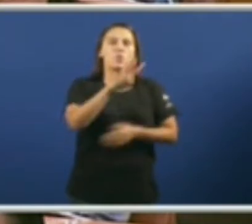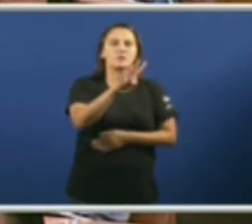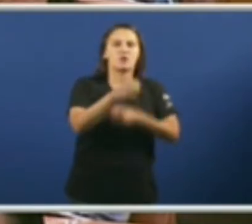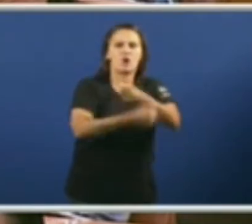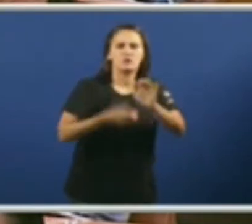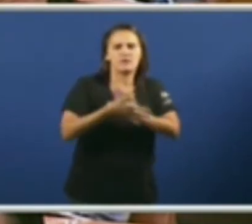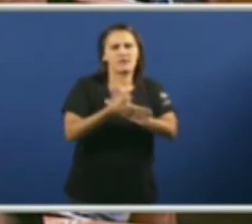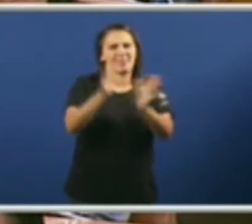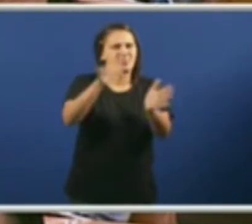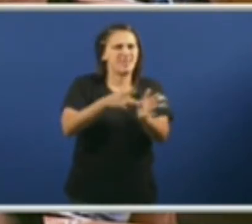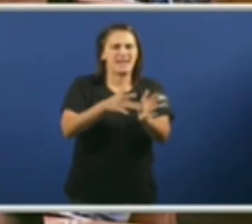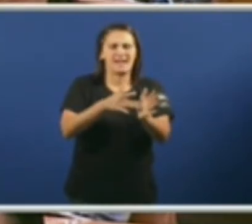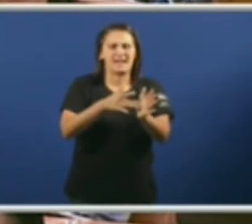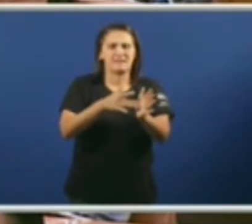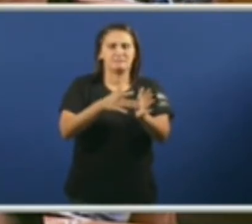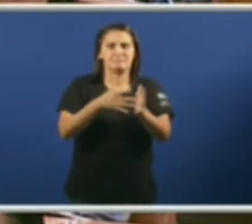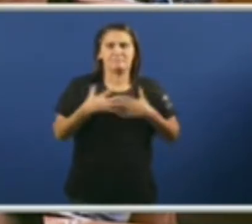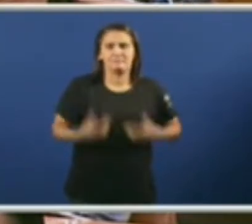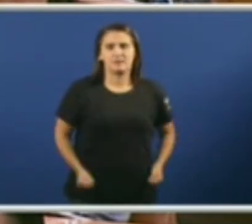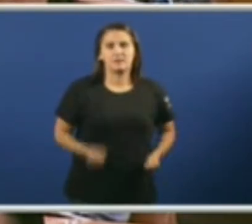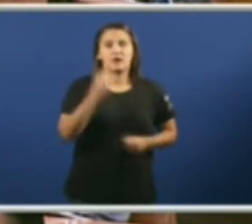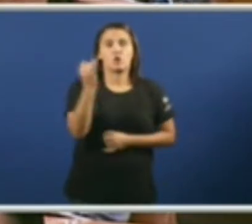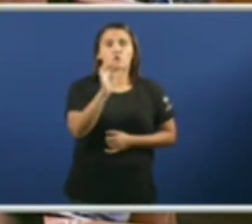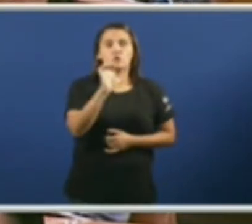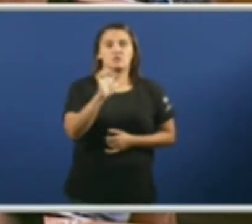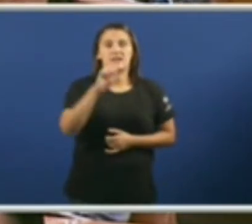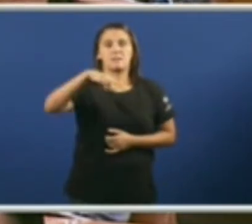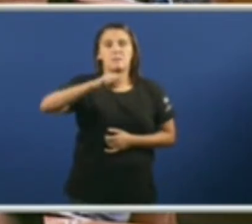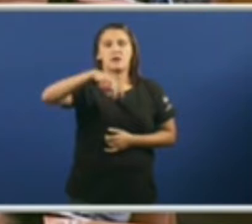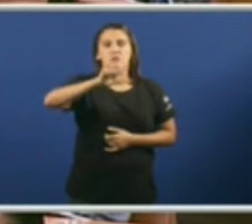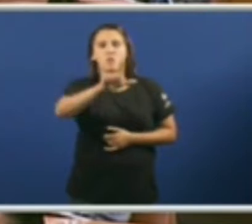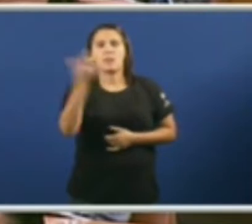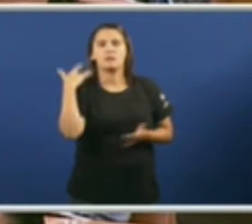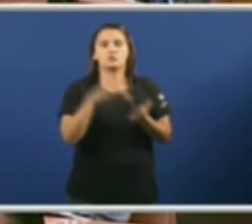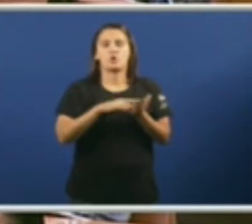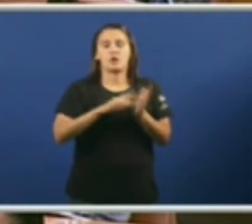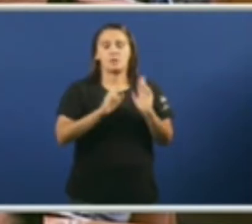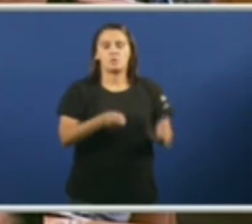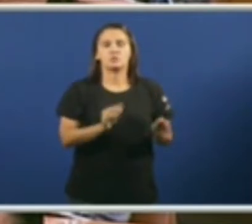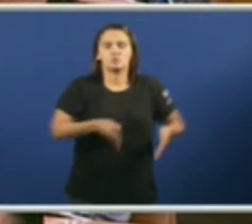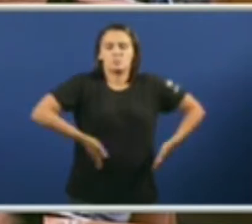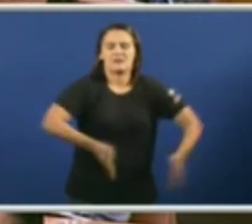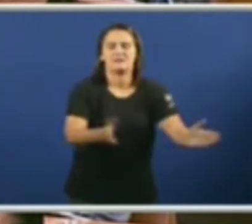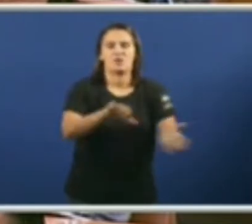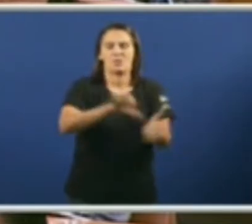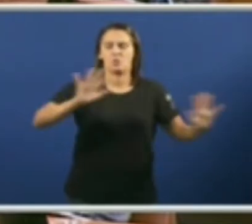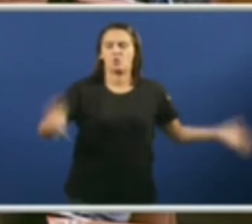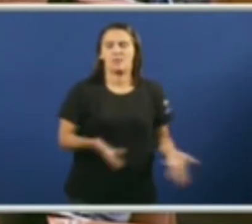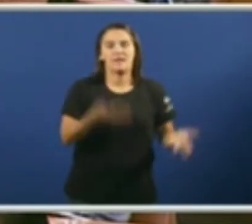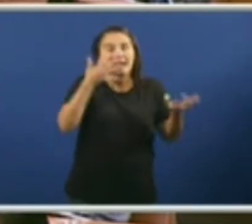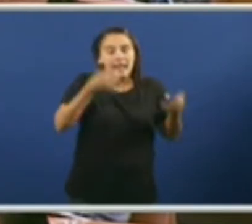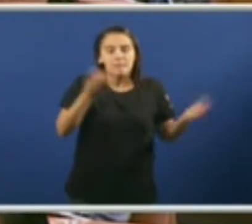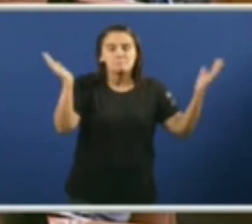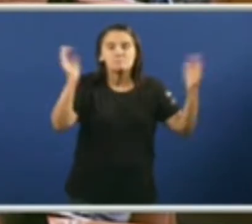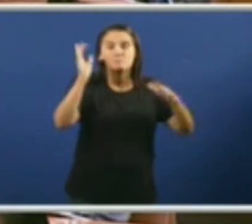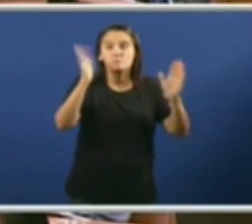día triste no que José Manuel Brei falecía nos pasillos dun centro de urxencias no que non había